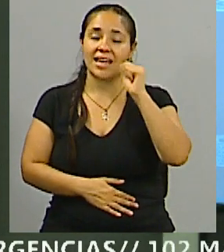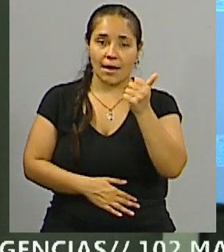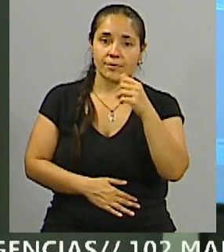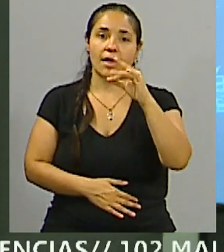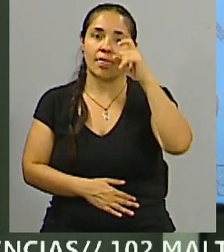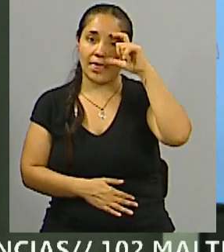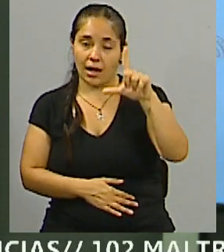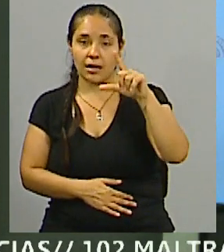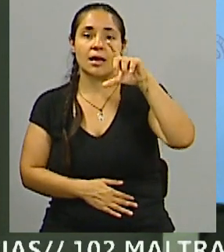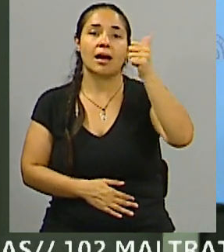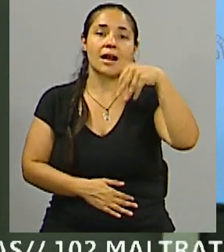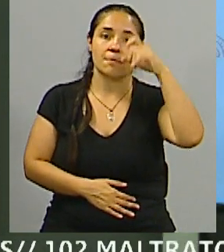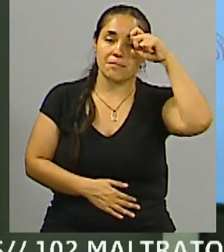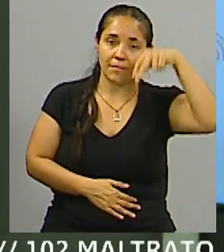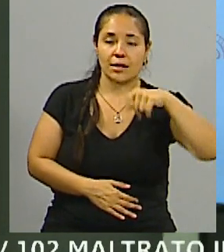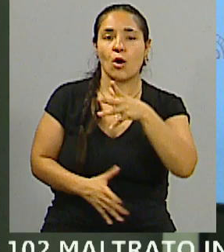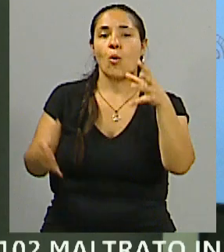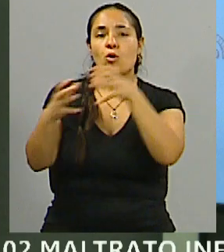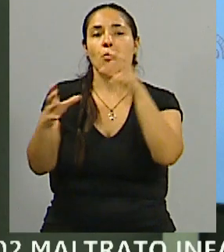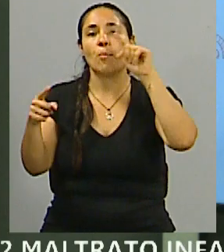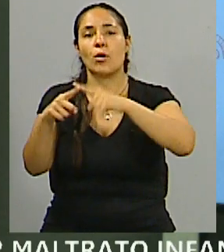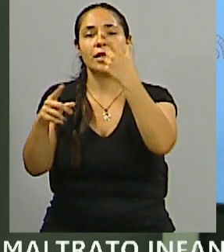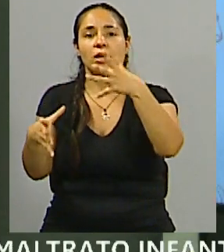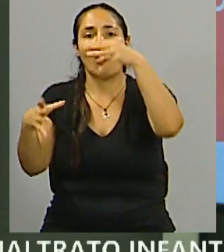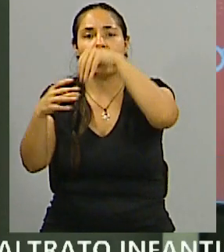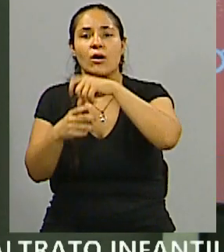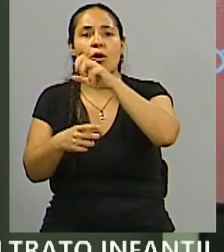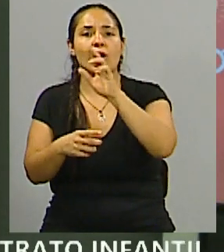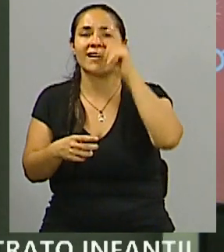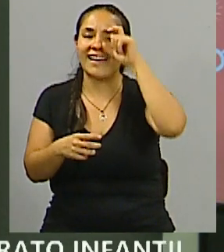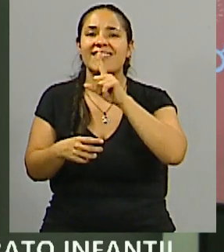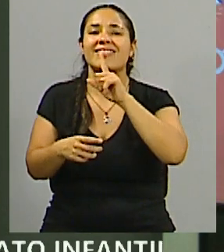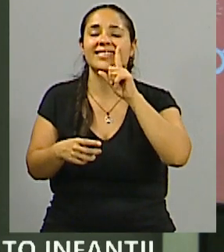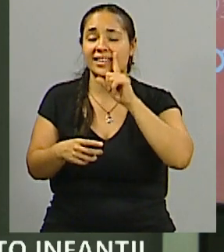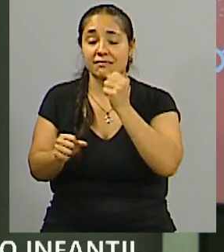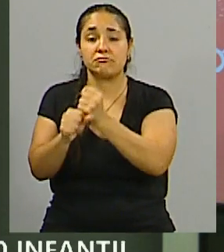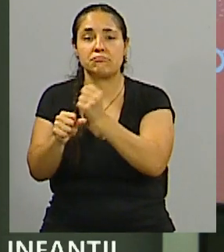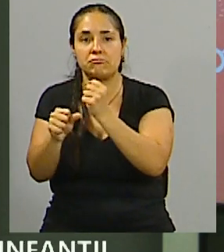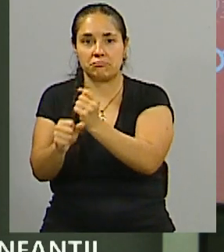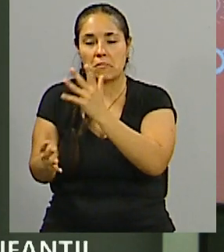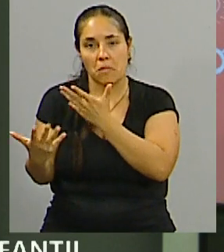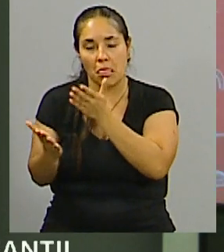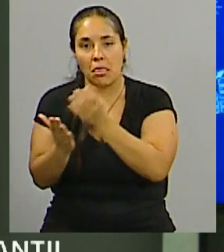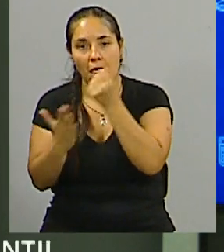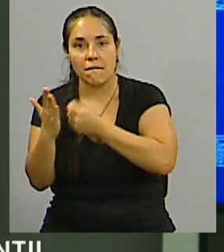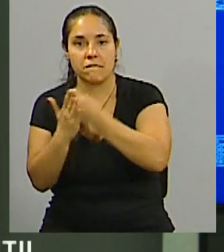Verdú, ella es militante de Correpi, que es la organización justamente que defiende a esos hechos que muchas veces caen en la